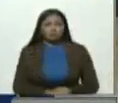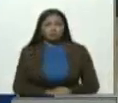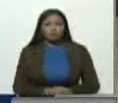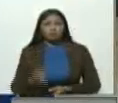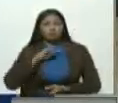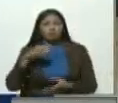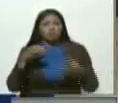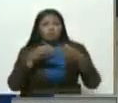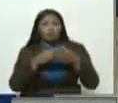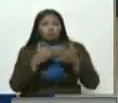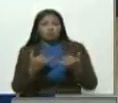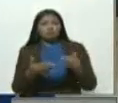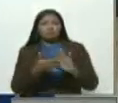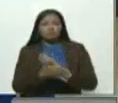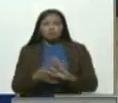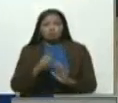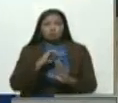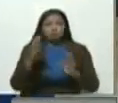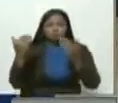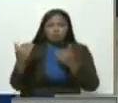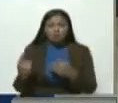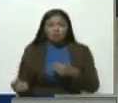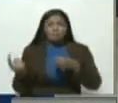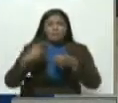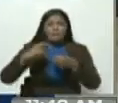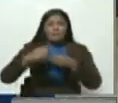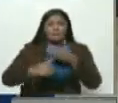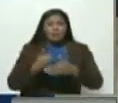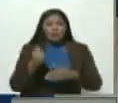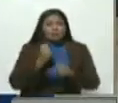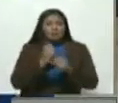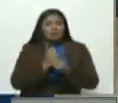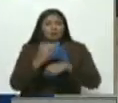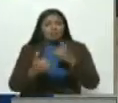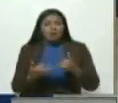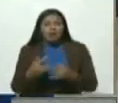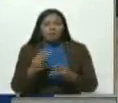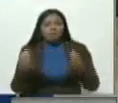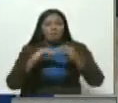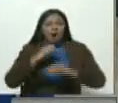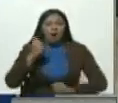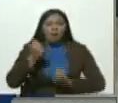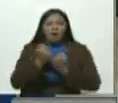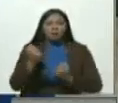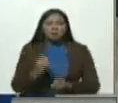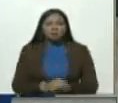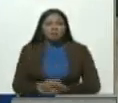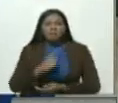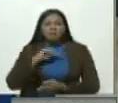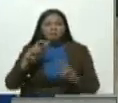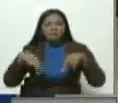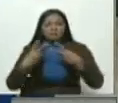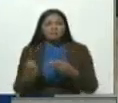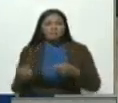Reunión que viene a sumarse al trabajo de consolidación de la